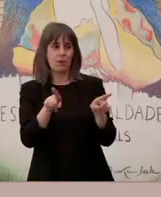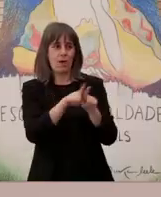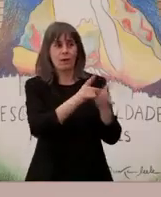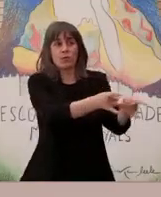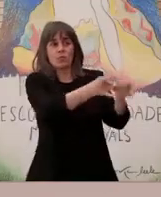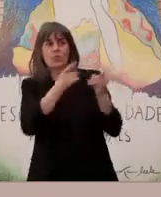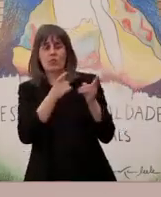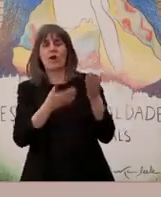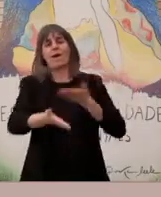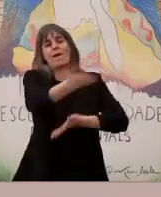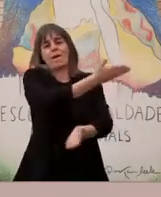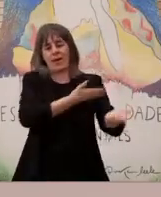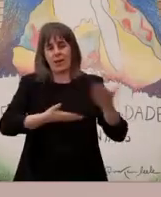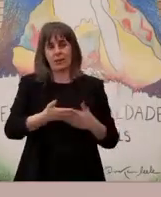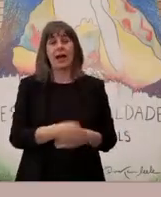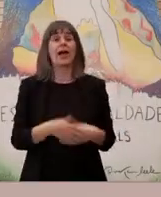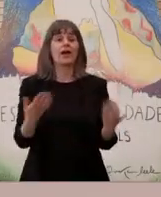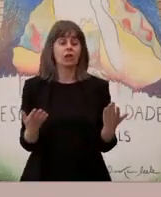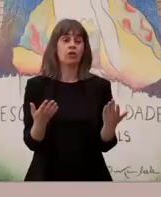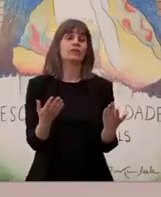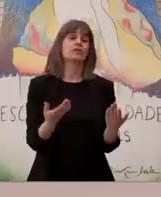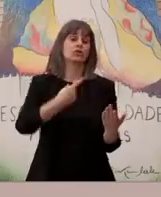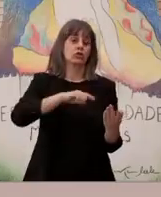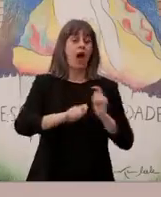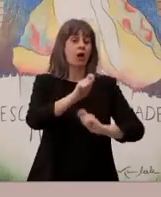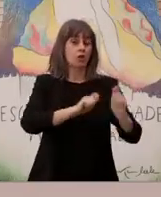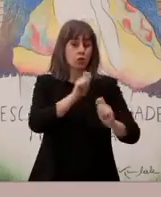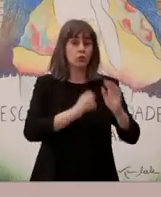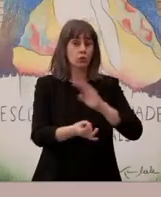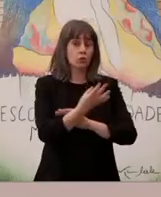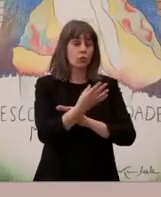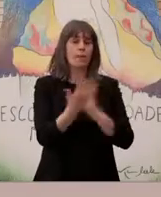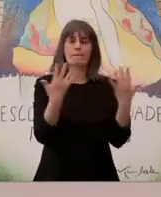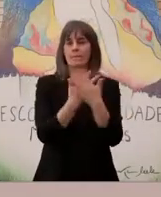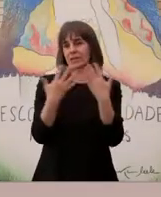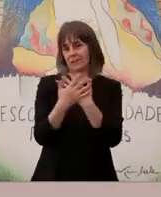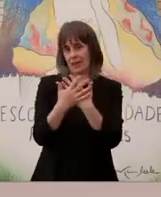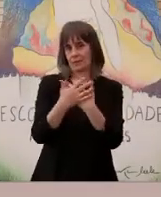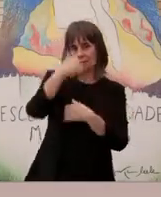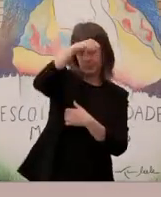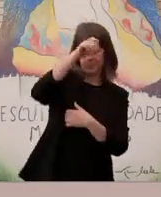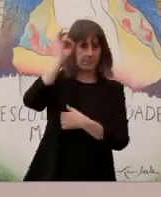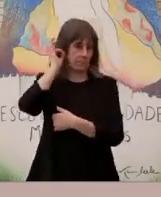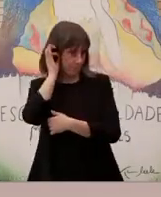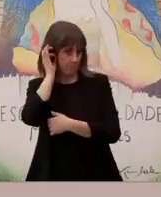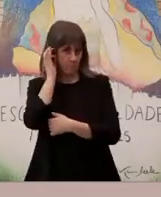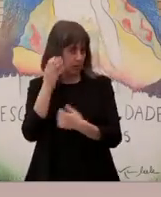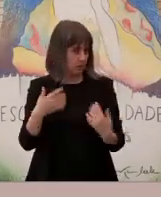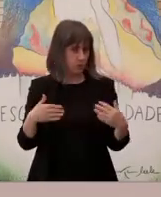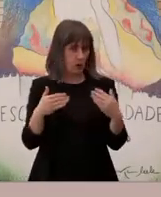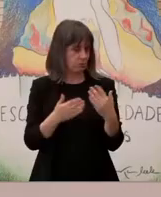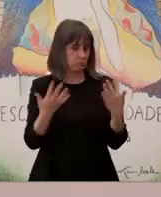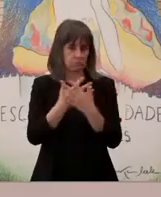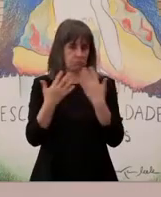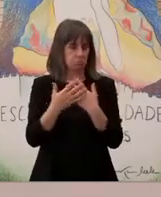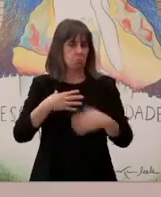la asociación Texas por la igualdad se fundó de manera mixta allí podían entrar hombres en mujeres ni que